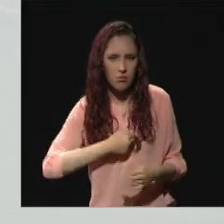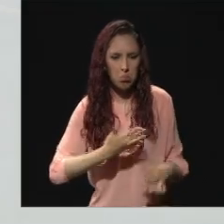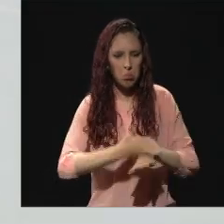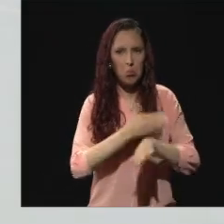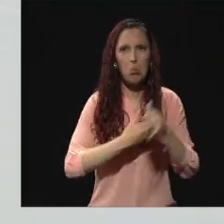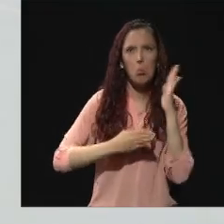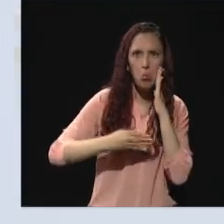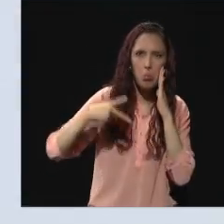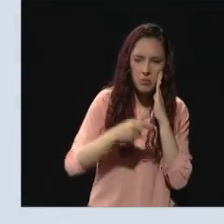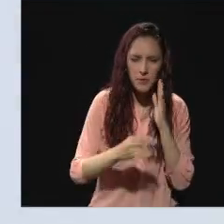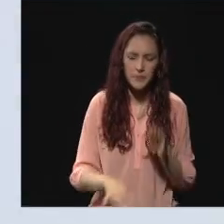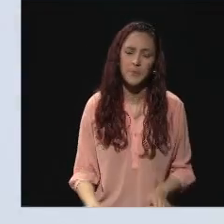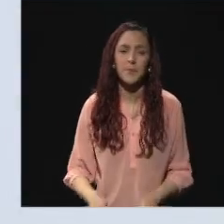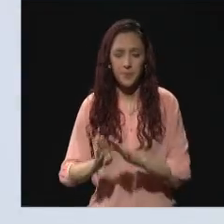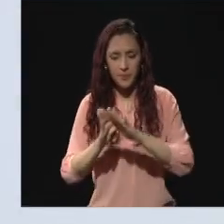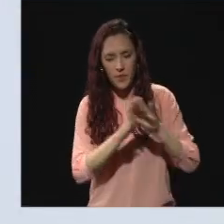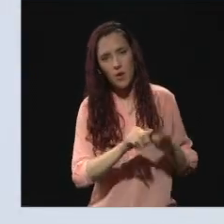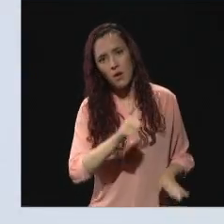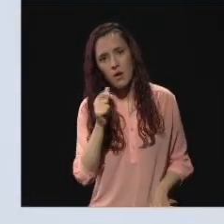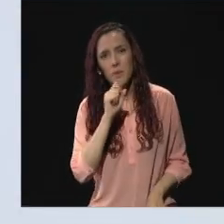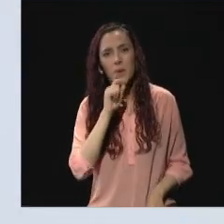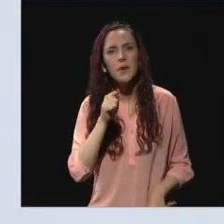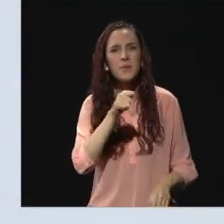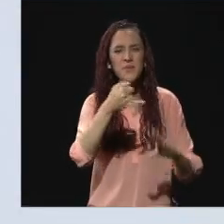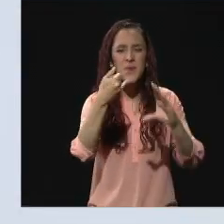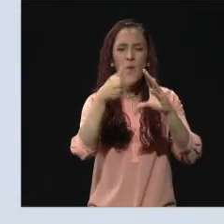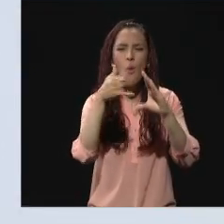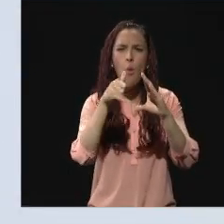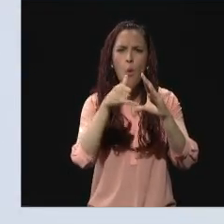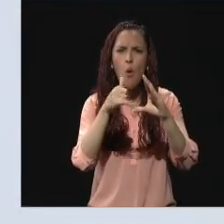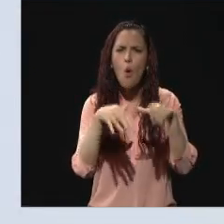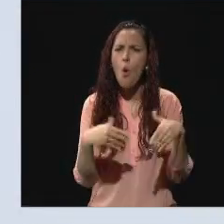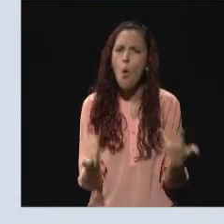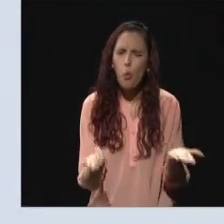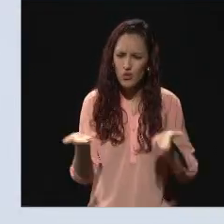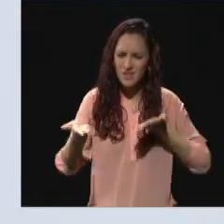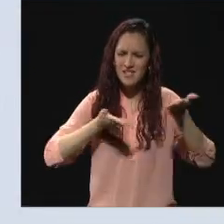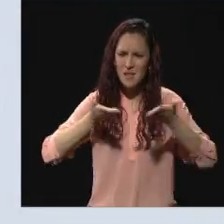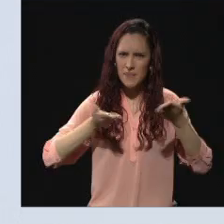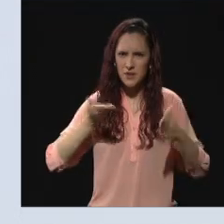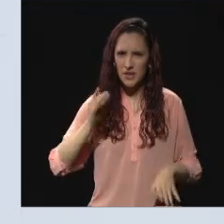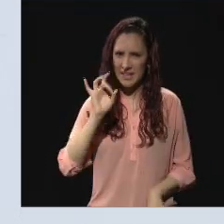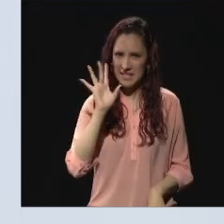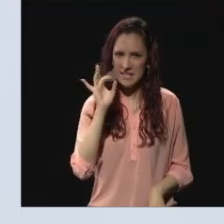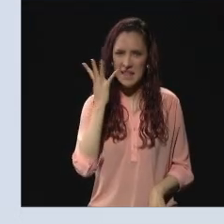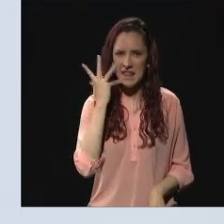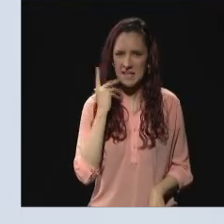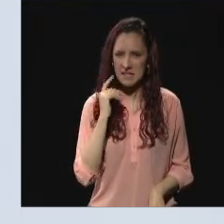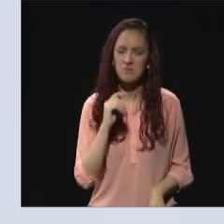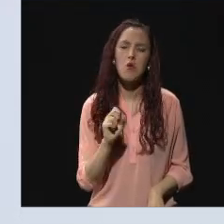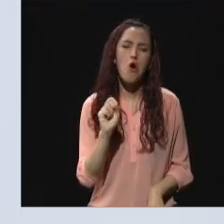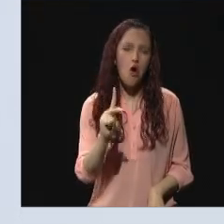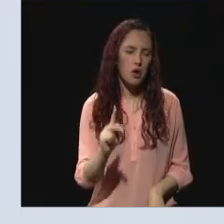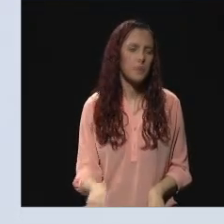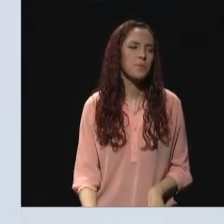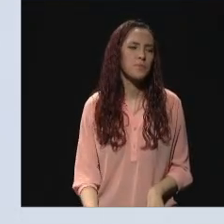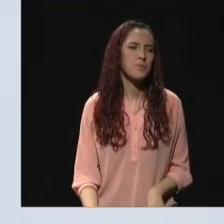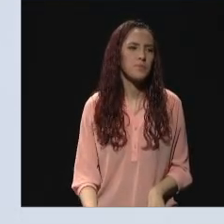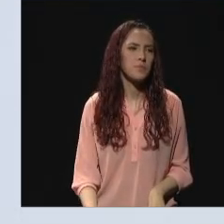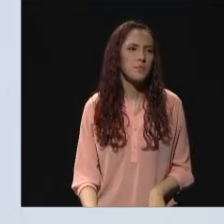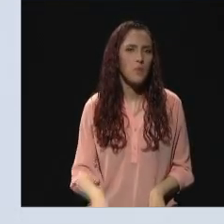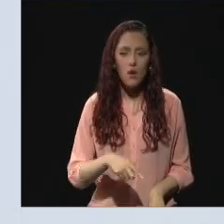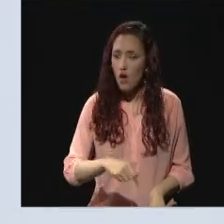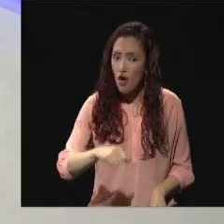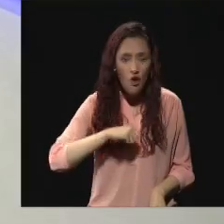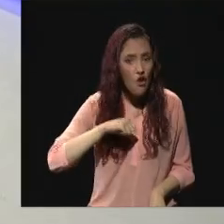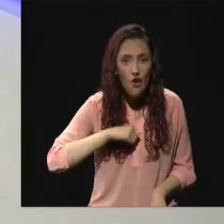el whatsapp dice respecto a lubasa le ofrecen servicios por 15 días pero si no tiene datos no sirve